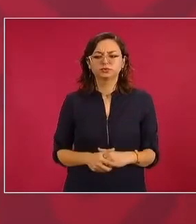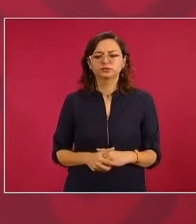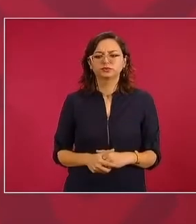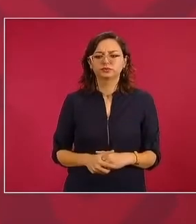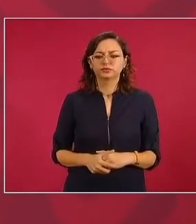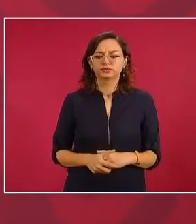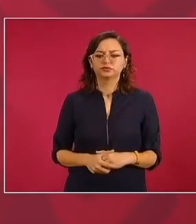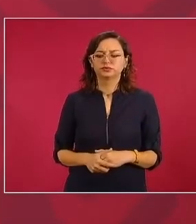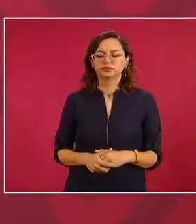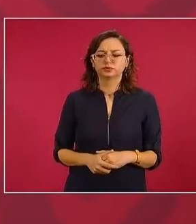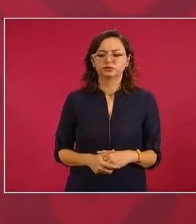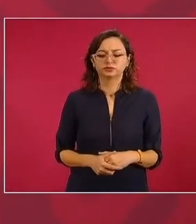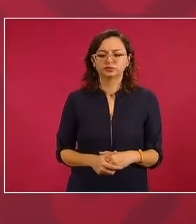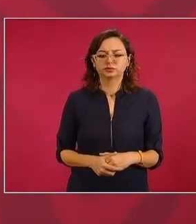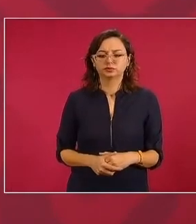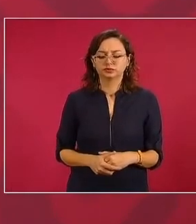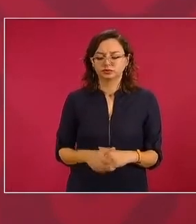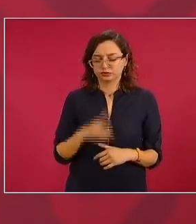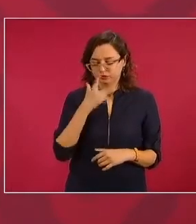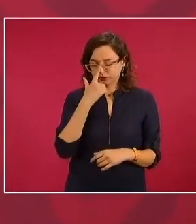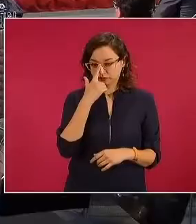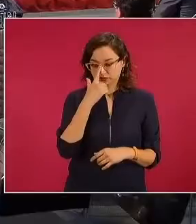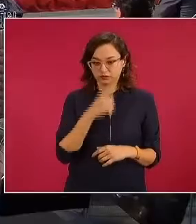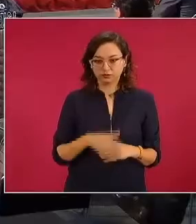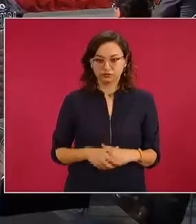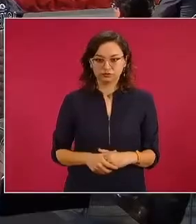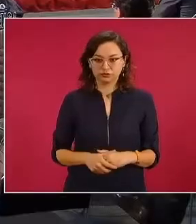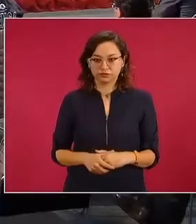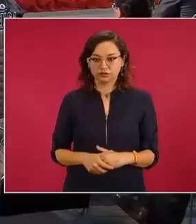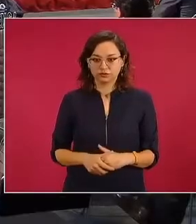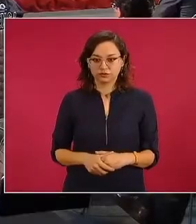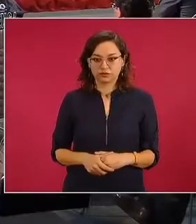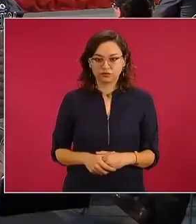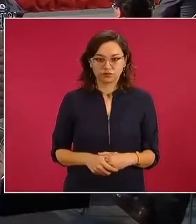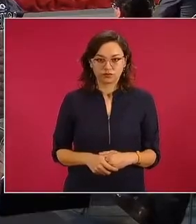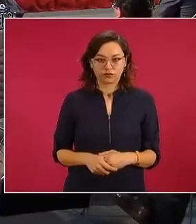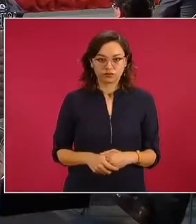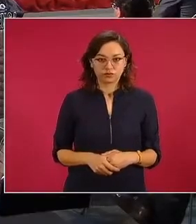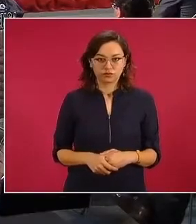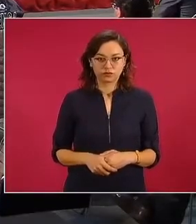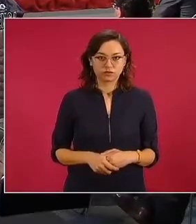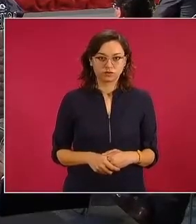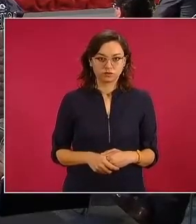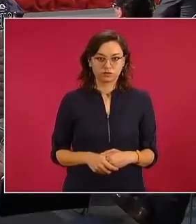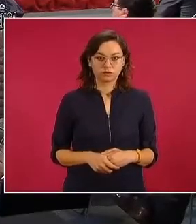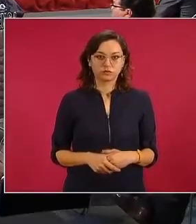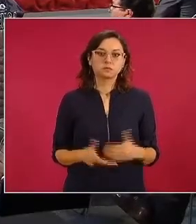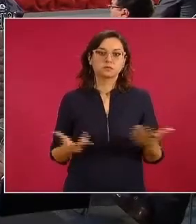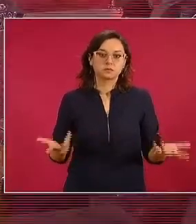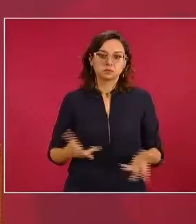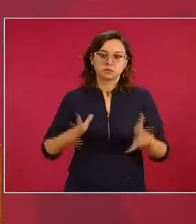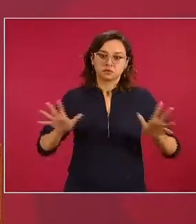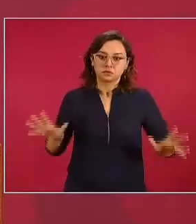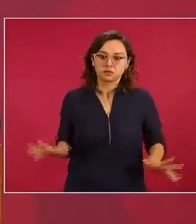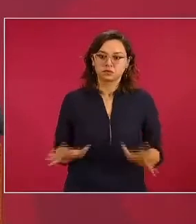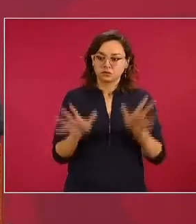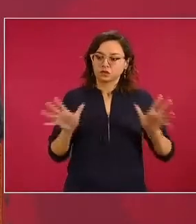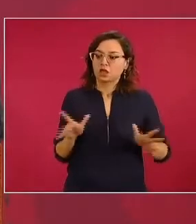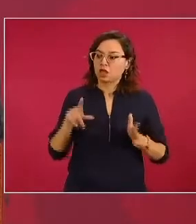Estamos fomentando el que haya reservas naturales.